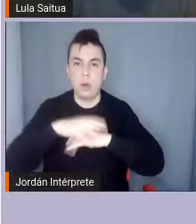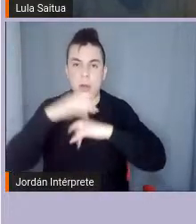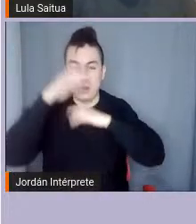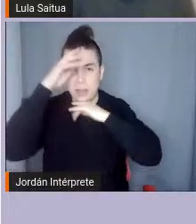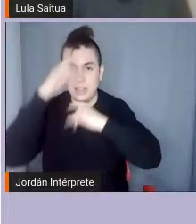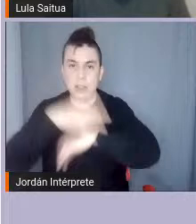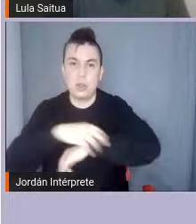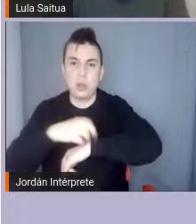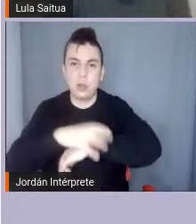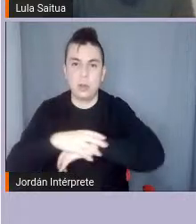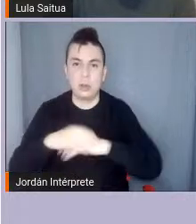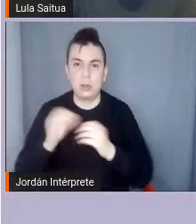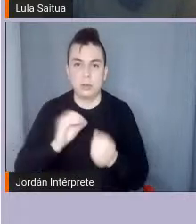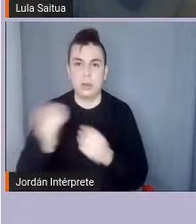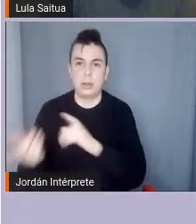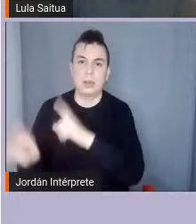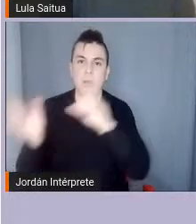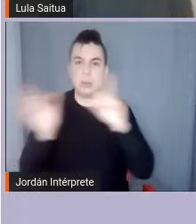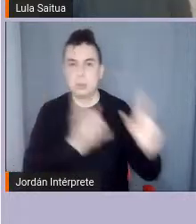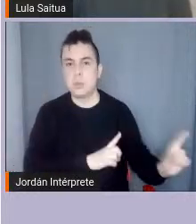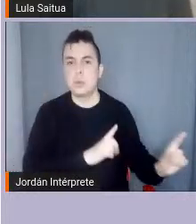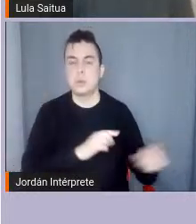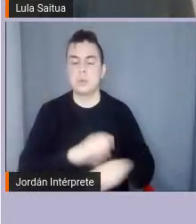Cambiemos, ¿no es verdad? De lámina.